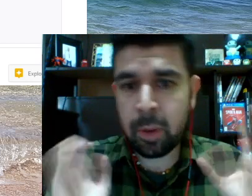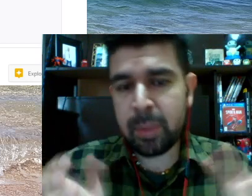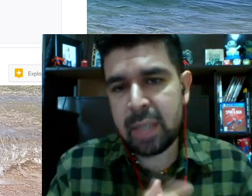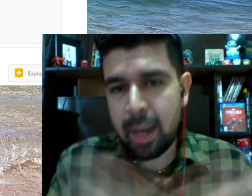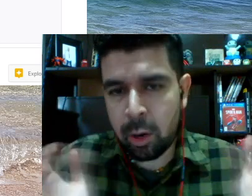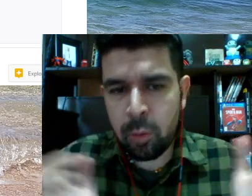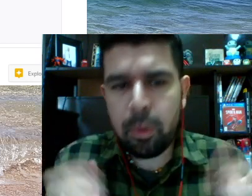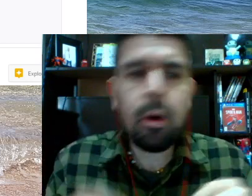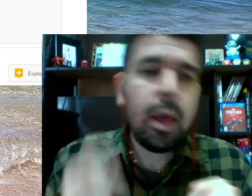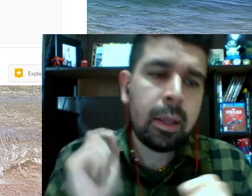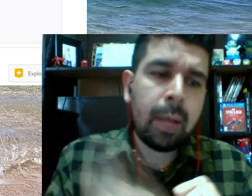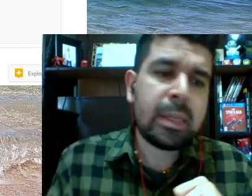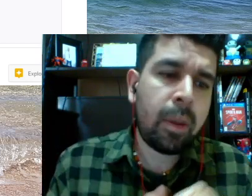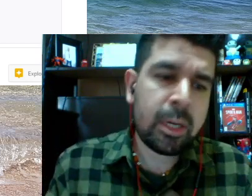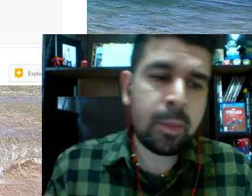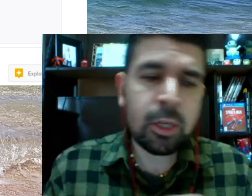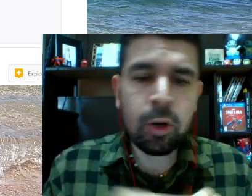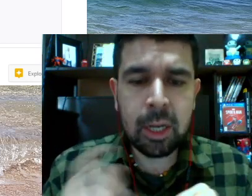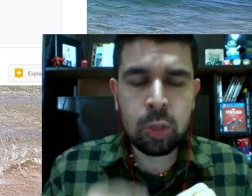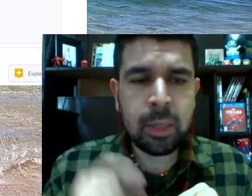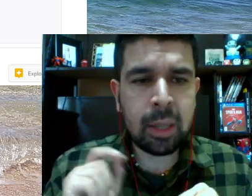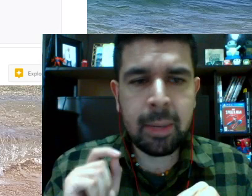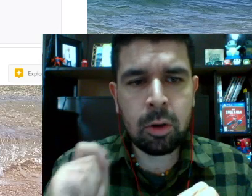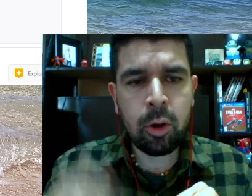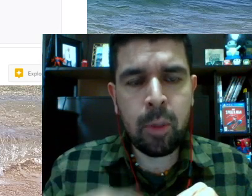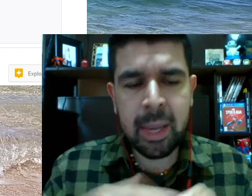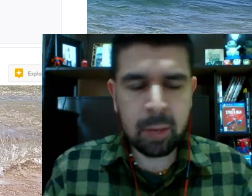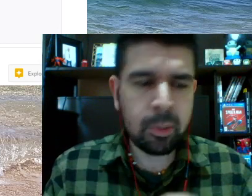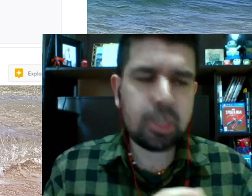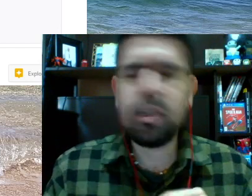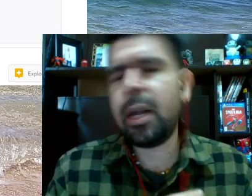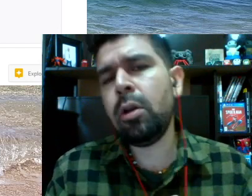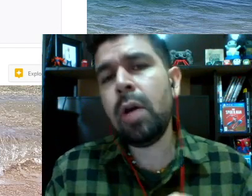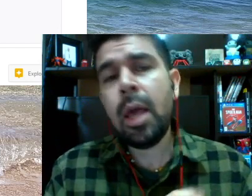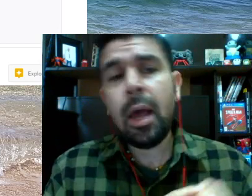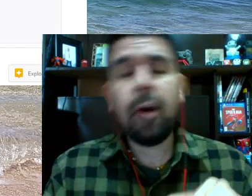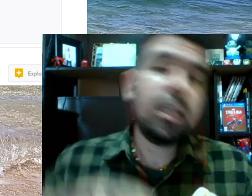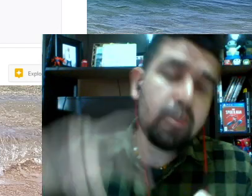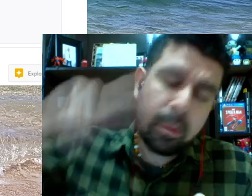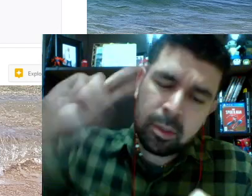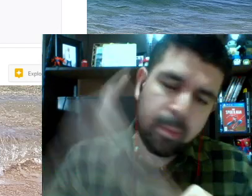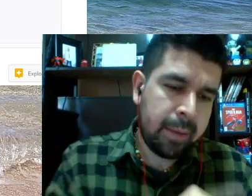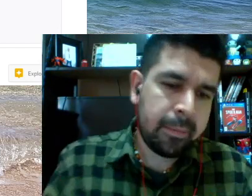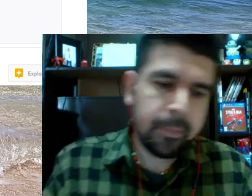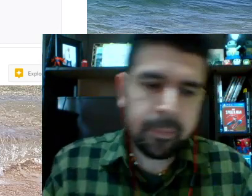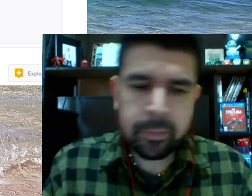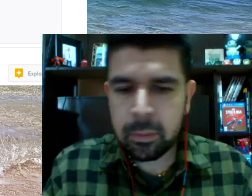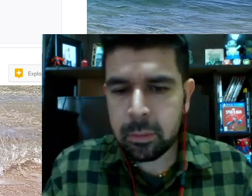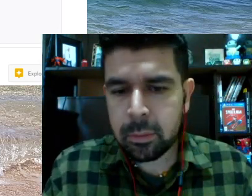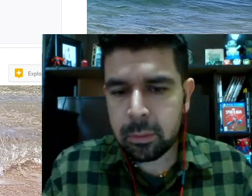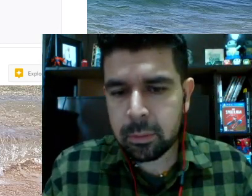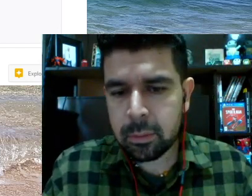programa pues se alargó un poco tal vez a una versión más corta y la suba tal vez hoy o mañana pues eso sería todo ahora sí nos vemos bye